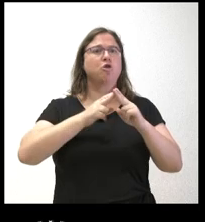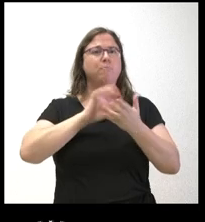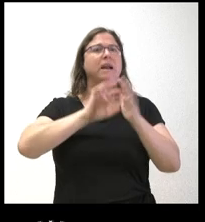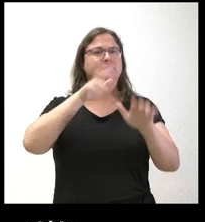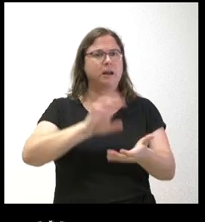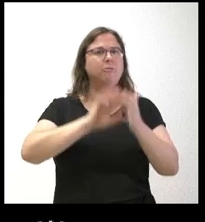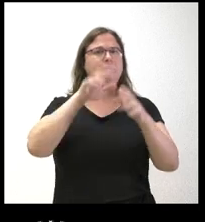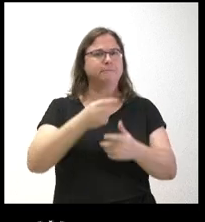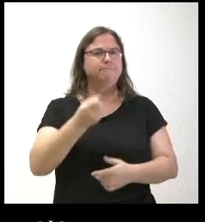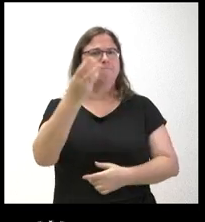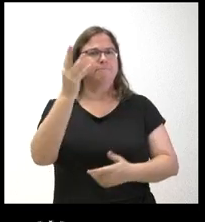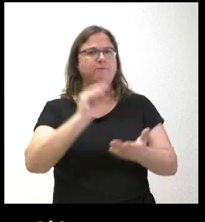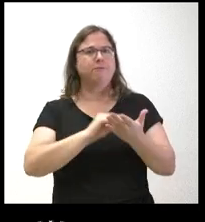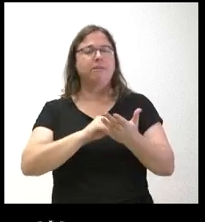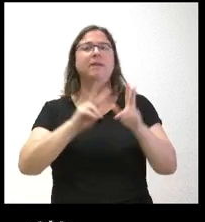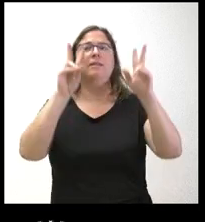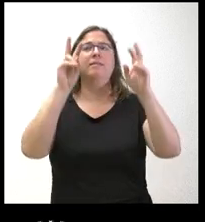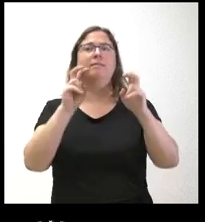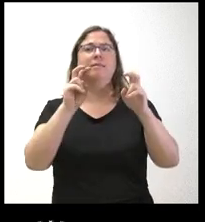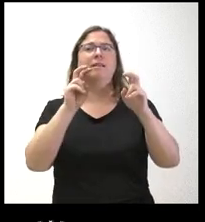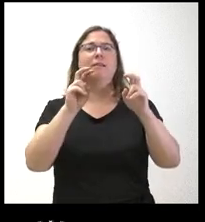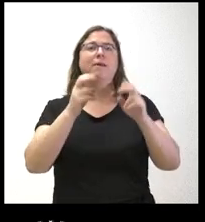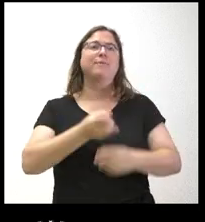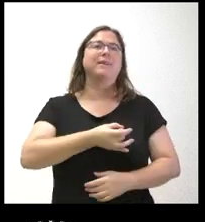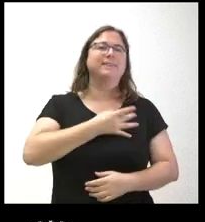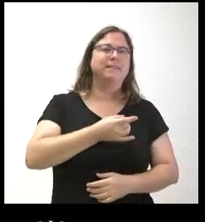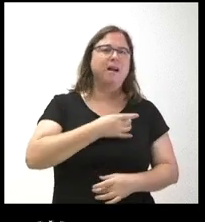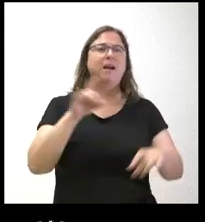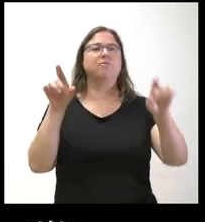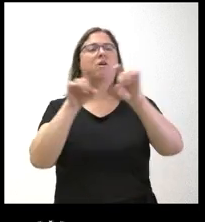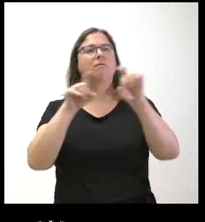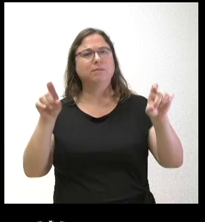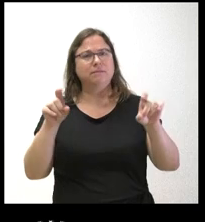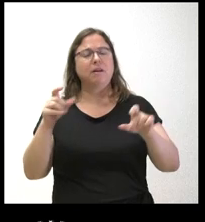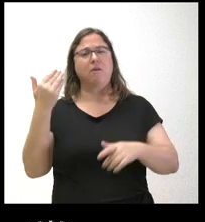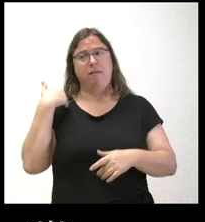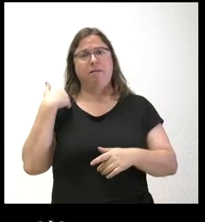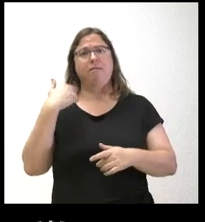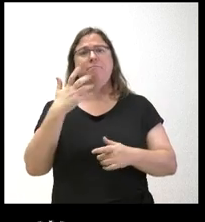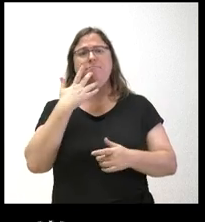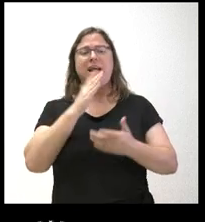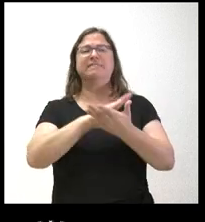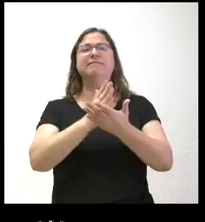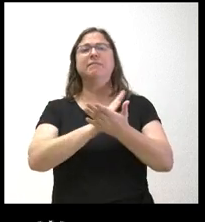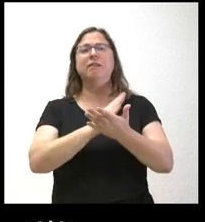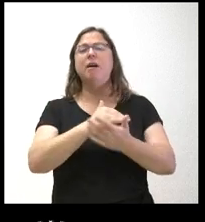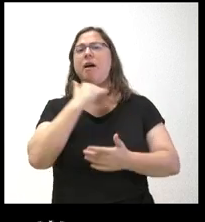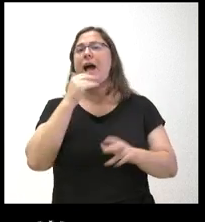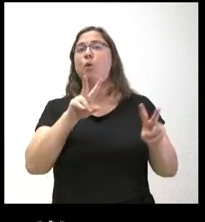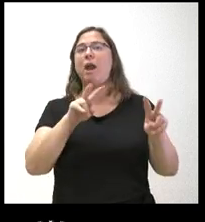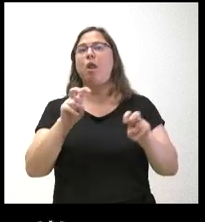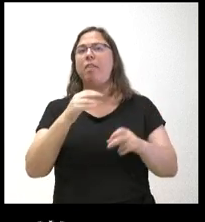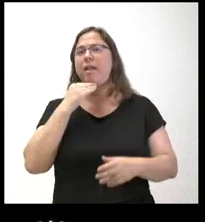sobre todo en relacionado con la relación con los sindicatos con los empresarios en la fundación del serla no sería Alguna novedad